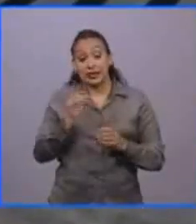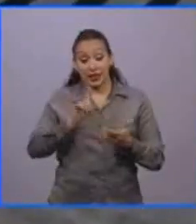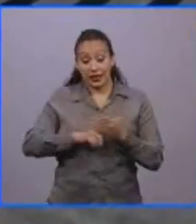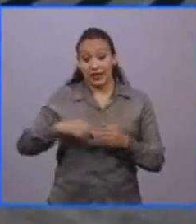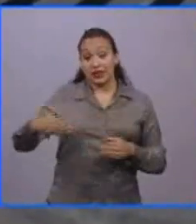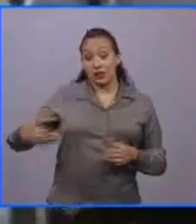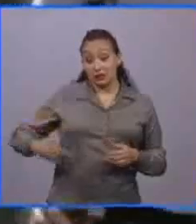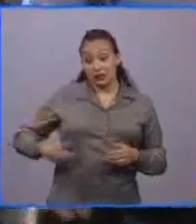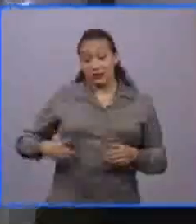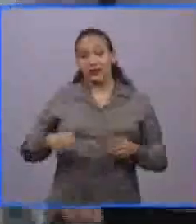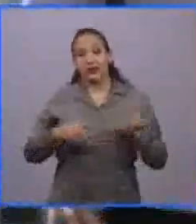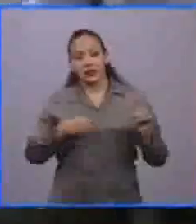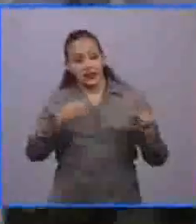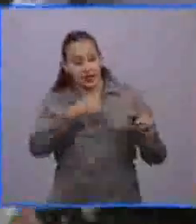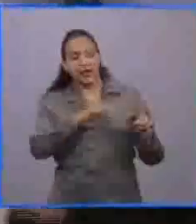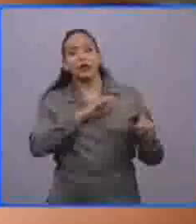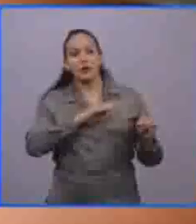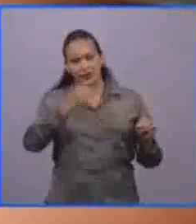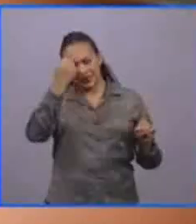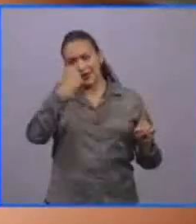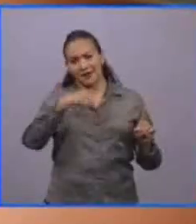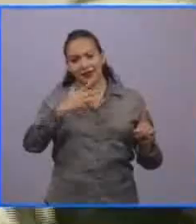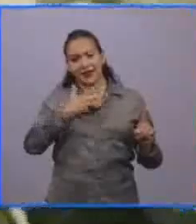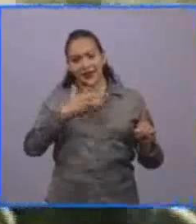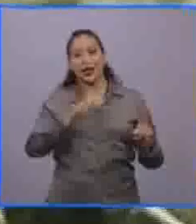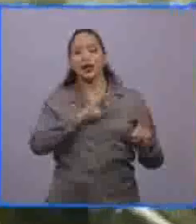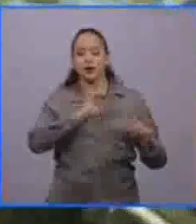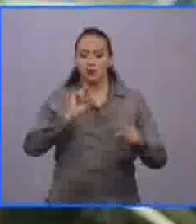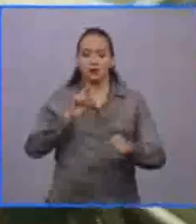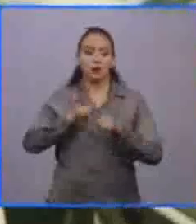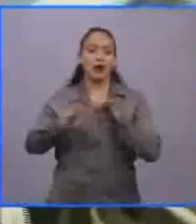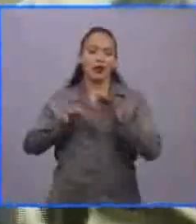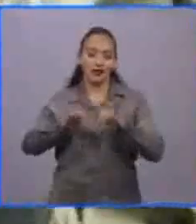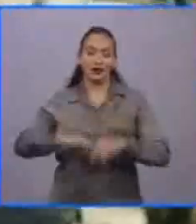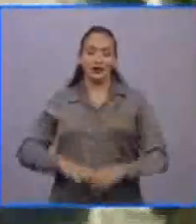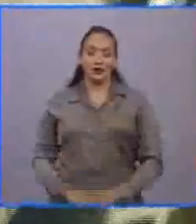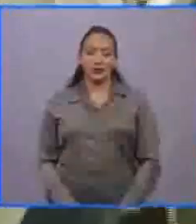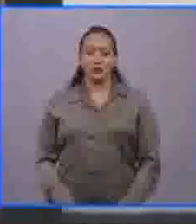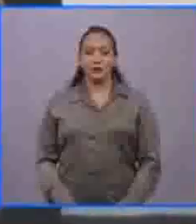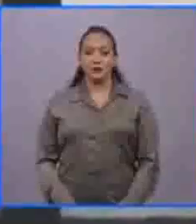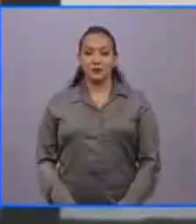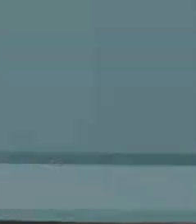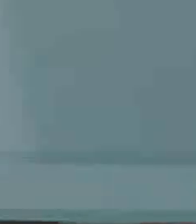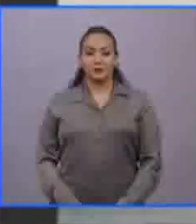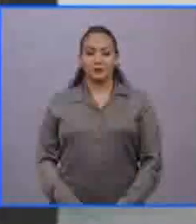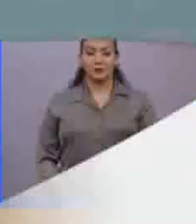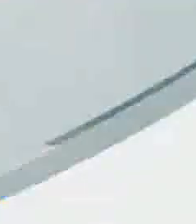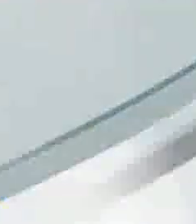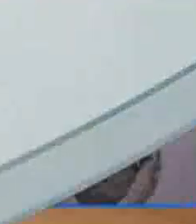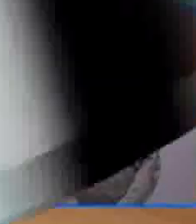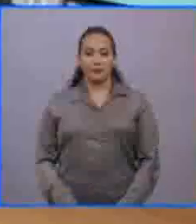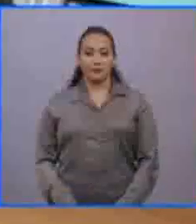capacitado y se presente dentro del año siguiente a la fecha de determinación de su incapacidad.